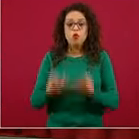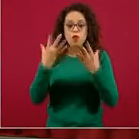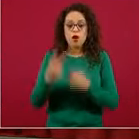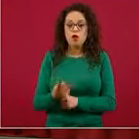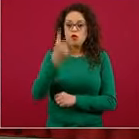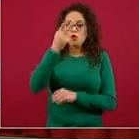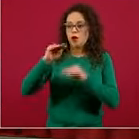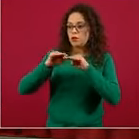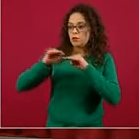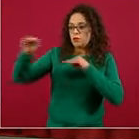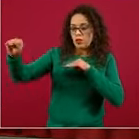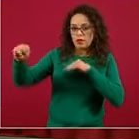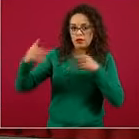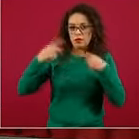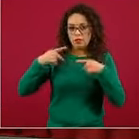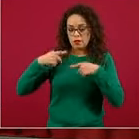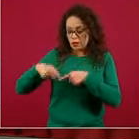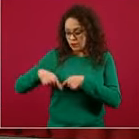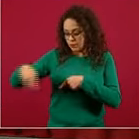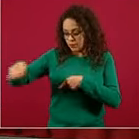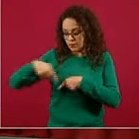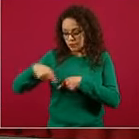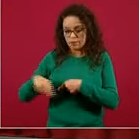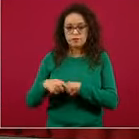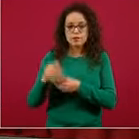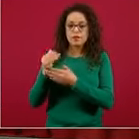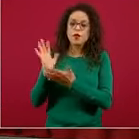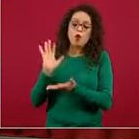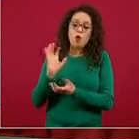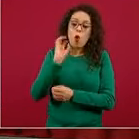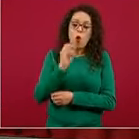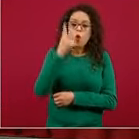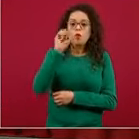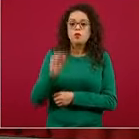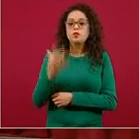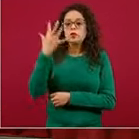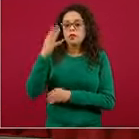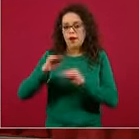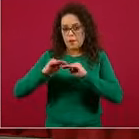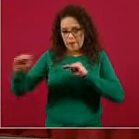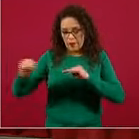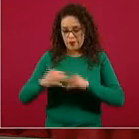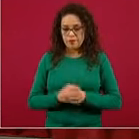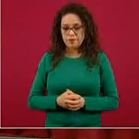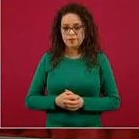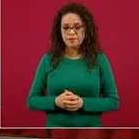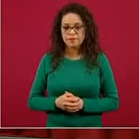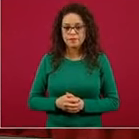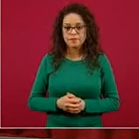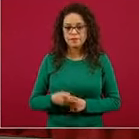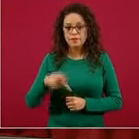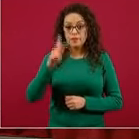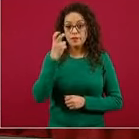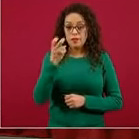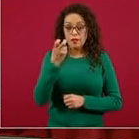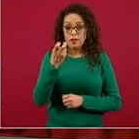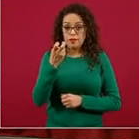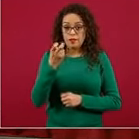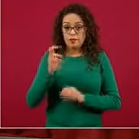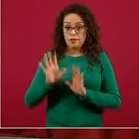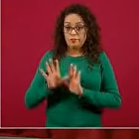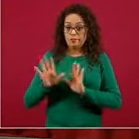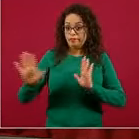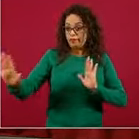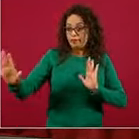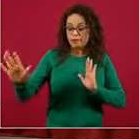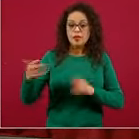entre las personas que me rodean, mínimo 1.5 metros, pero que esta sana distancia además inicia con el hecho